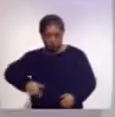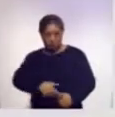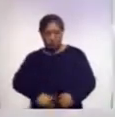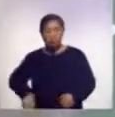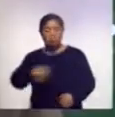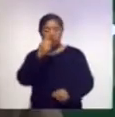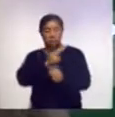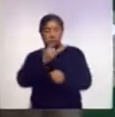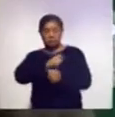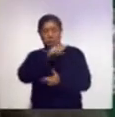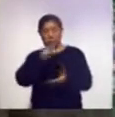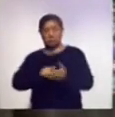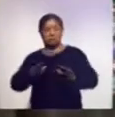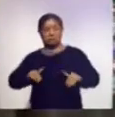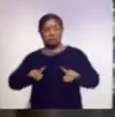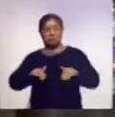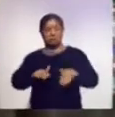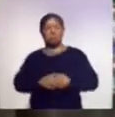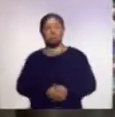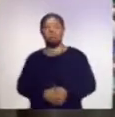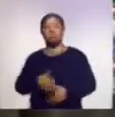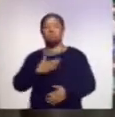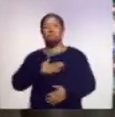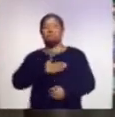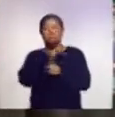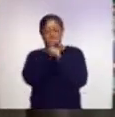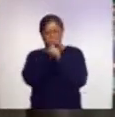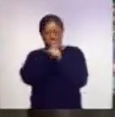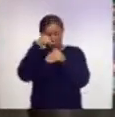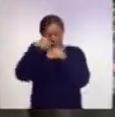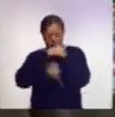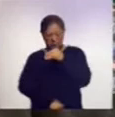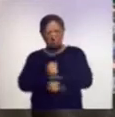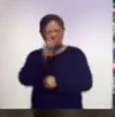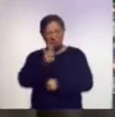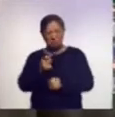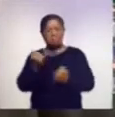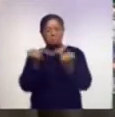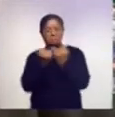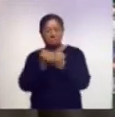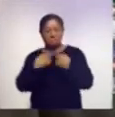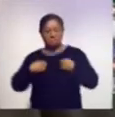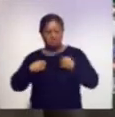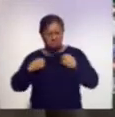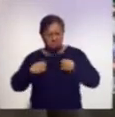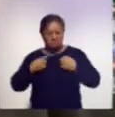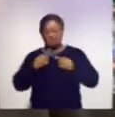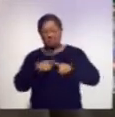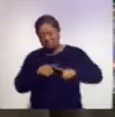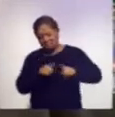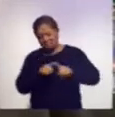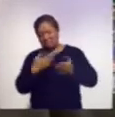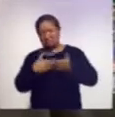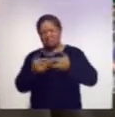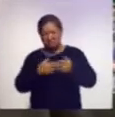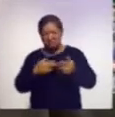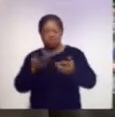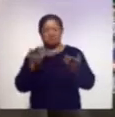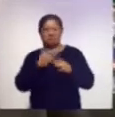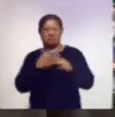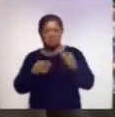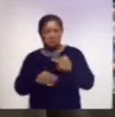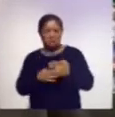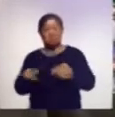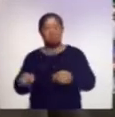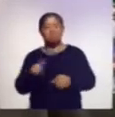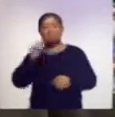textil. Tuve que hacer una investigación sobre iscle y sobre tejidos también para poder emplear lo que es la técnica del jaspe o del ícatl, que se